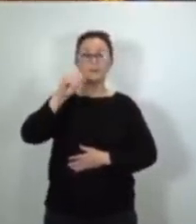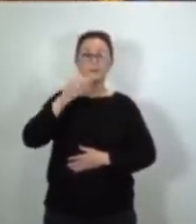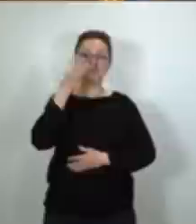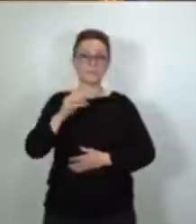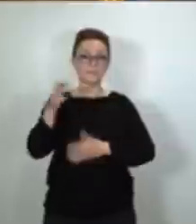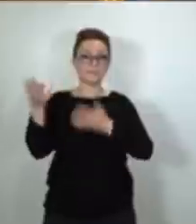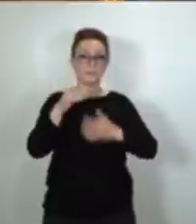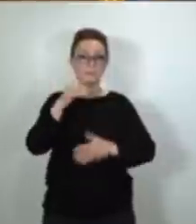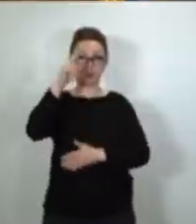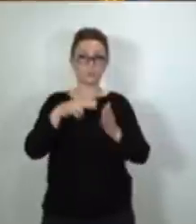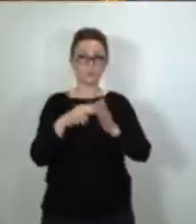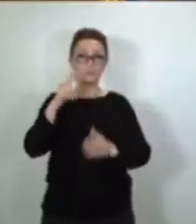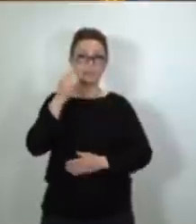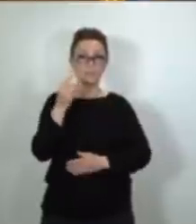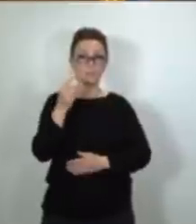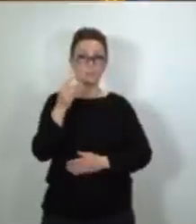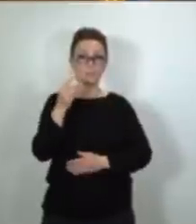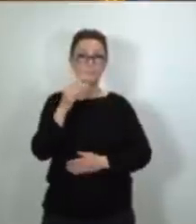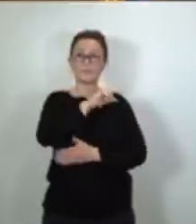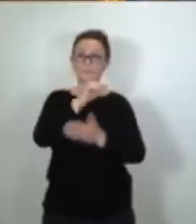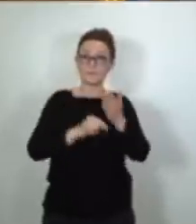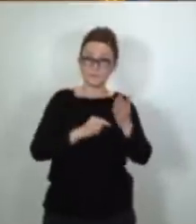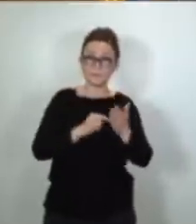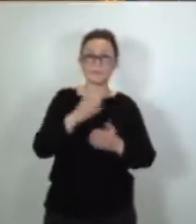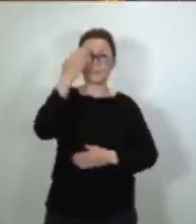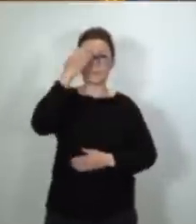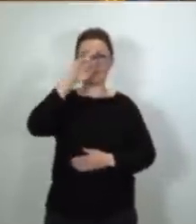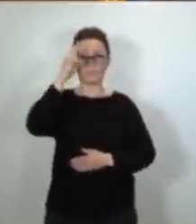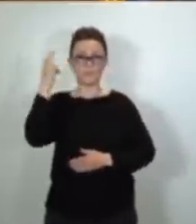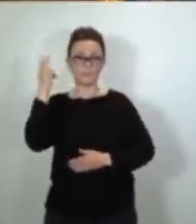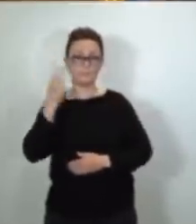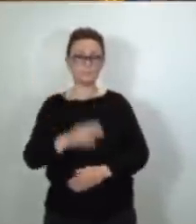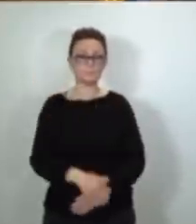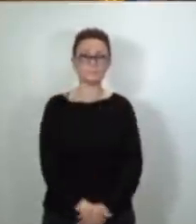de marzo de 2021. Firmado Felipe Rey.